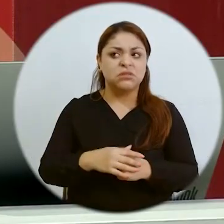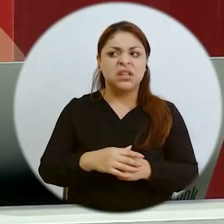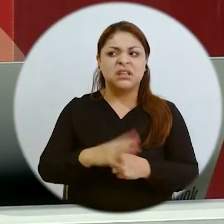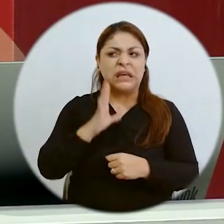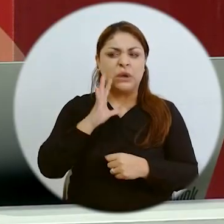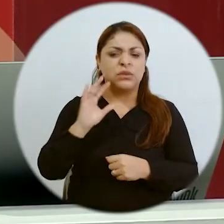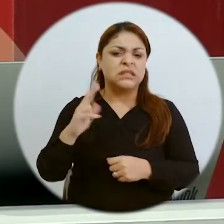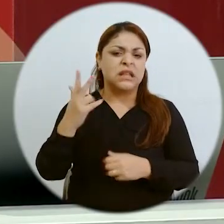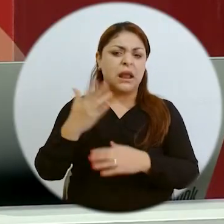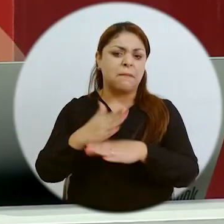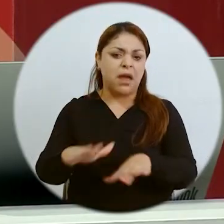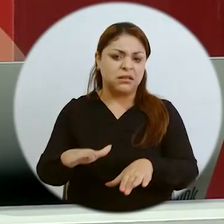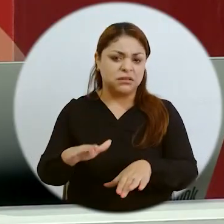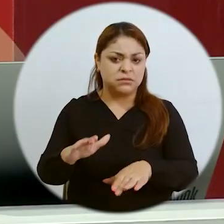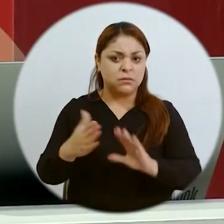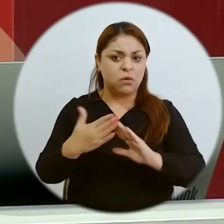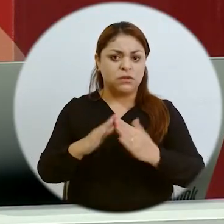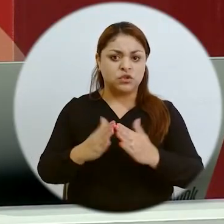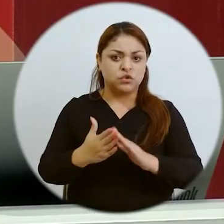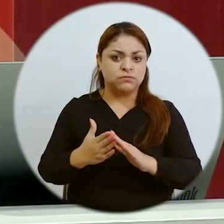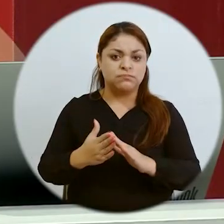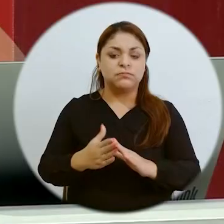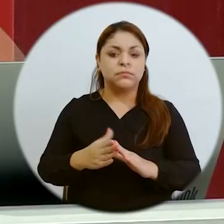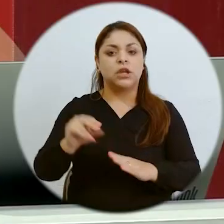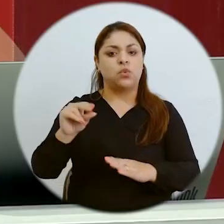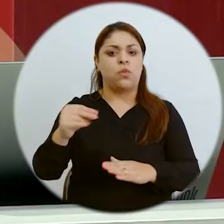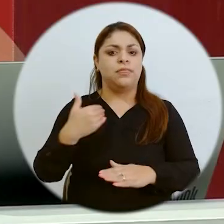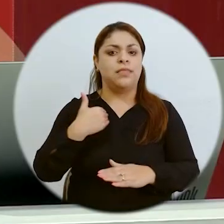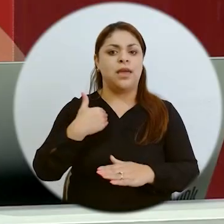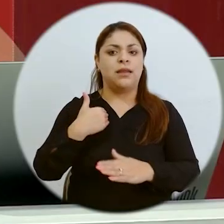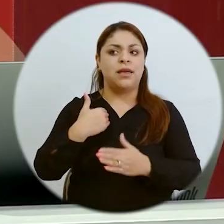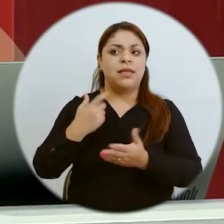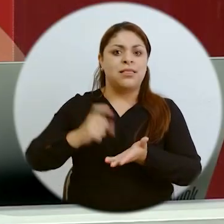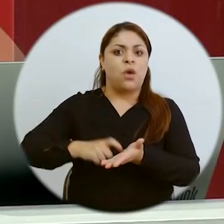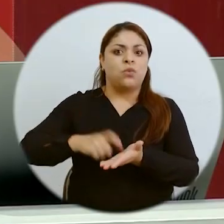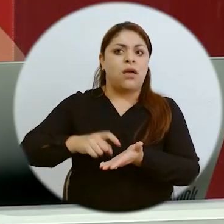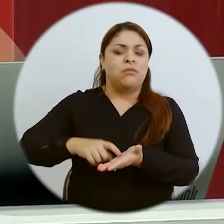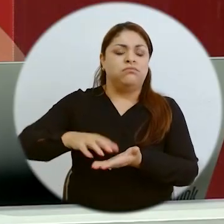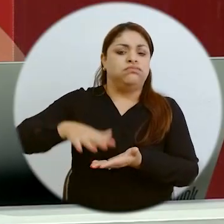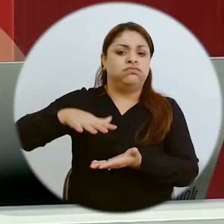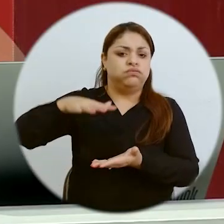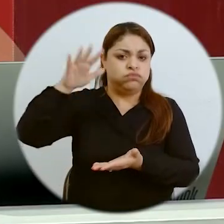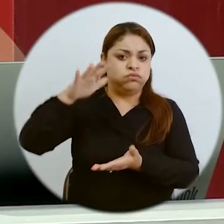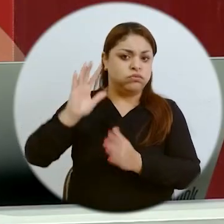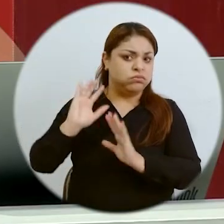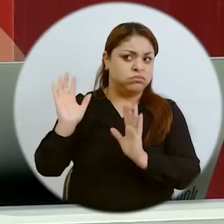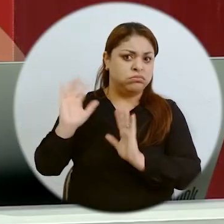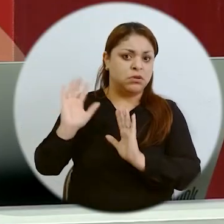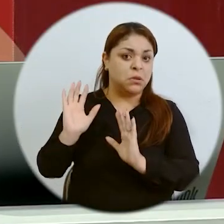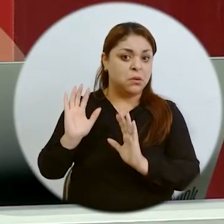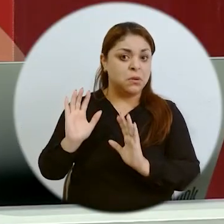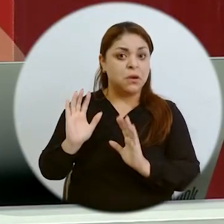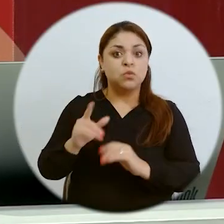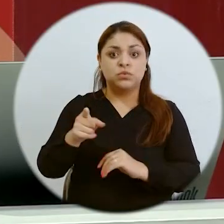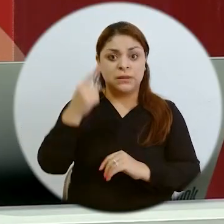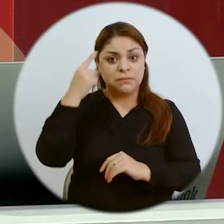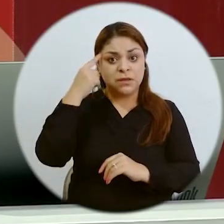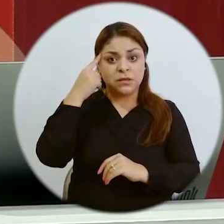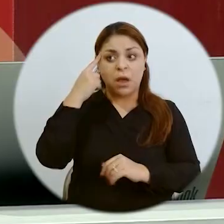grande, más o menos una tercera parte, un poquito más de la tercera parte de población, que no está sobreendeudado. Uno diría, qué